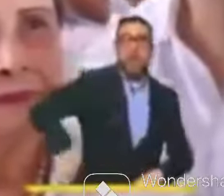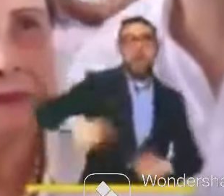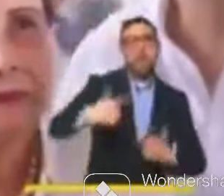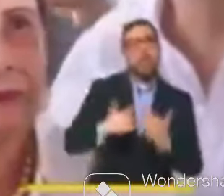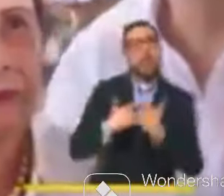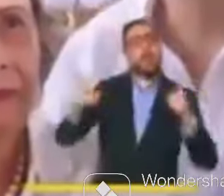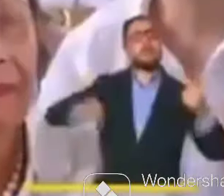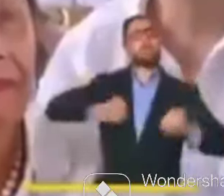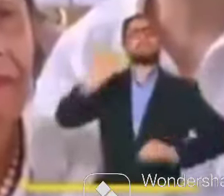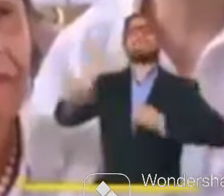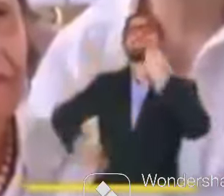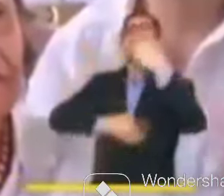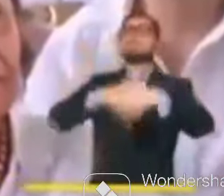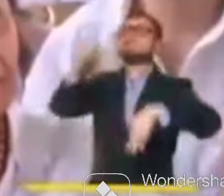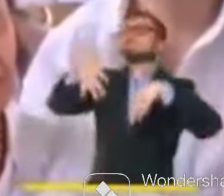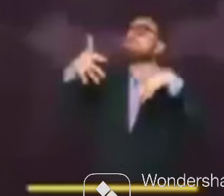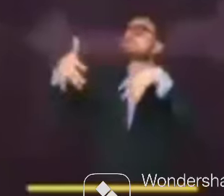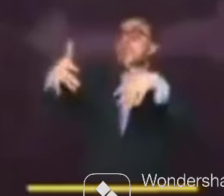y manifestación.